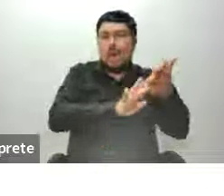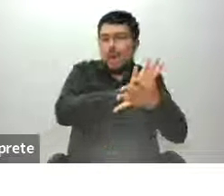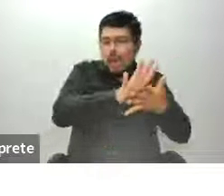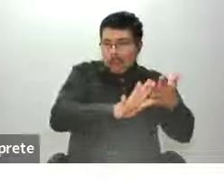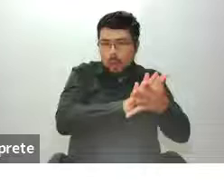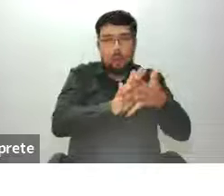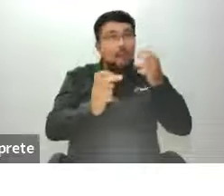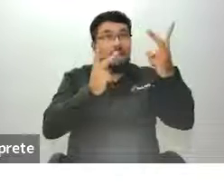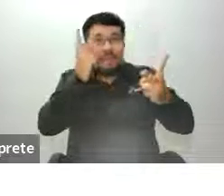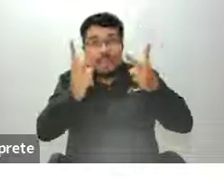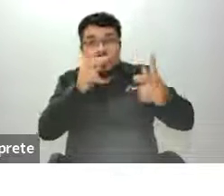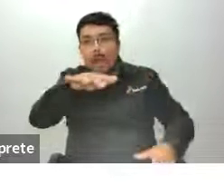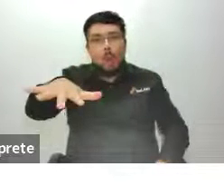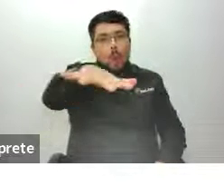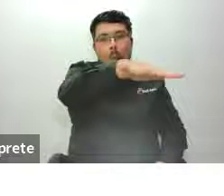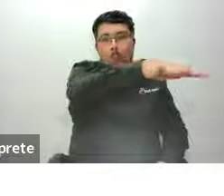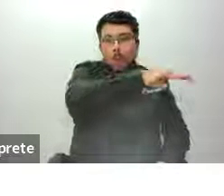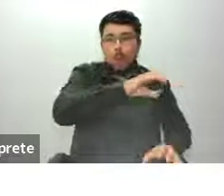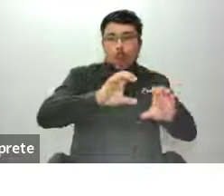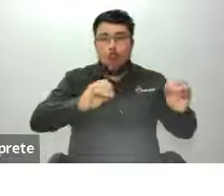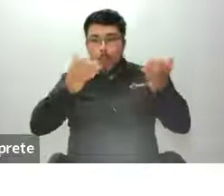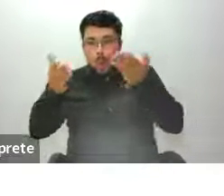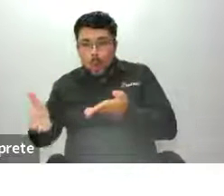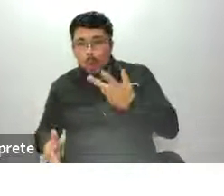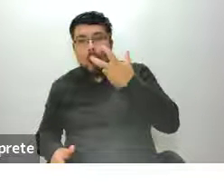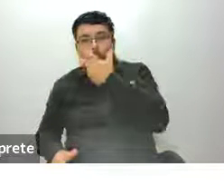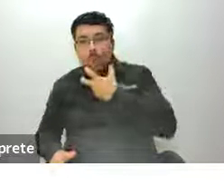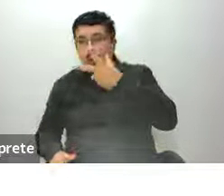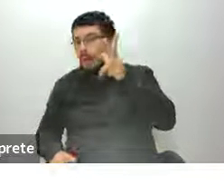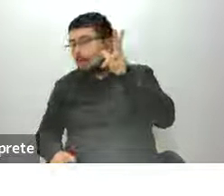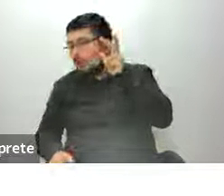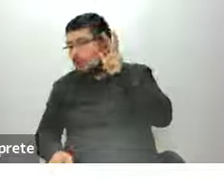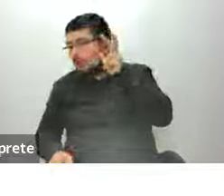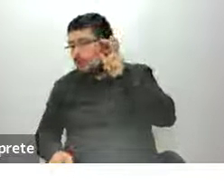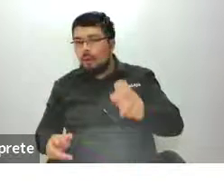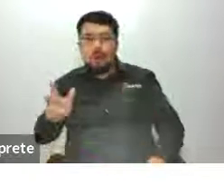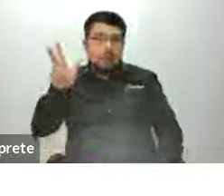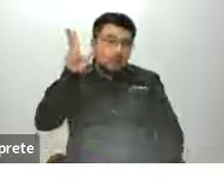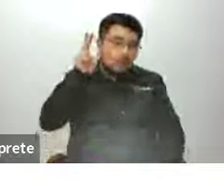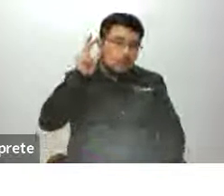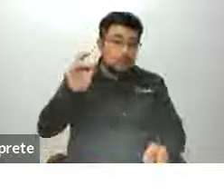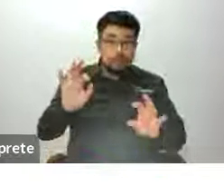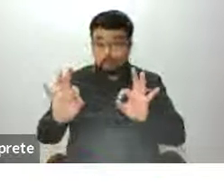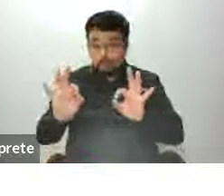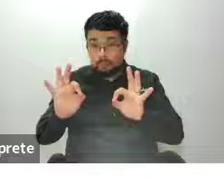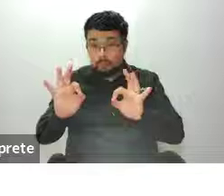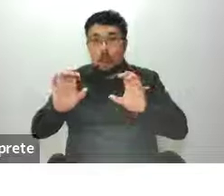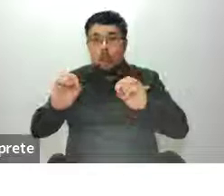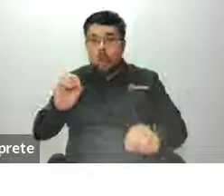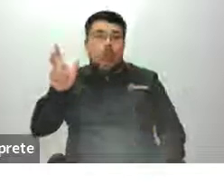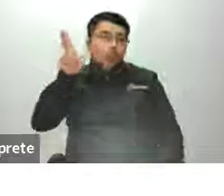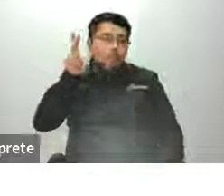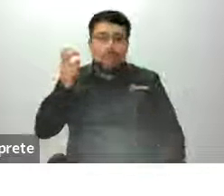espacial, u oral, auditivo, oral, ¿cierto? Auditivo, verbal, vamos a tener